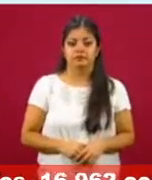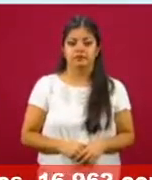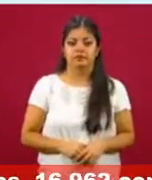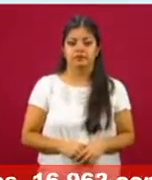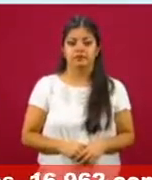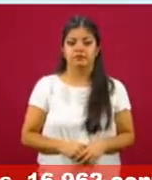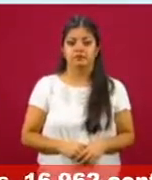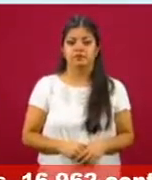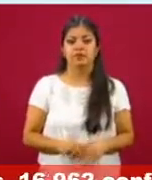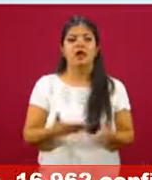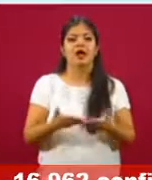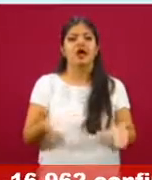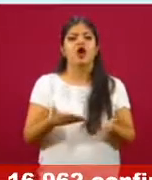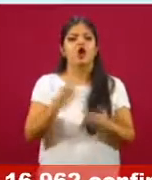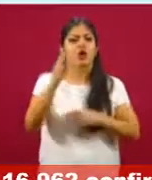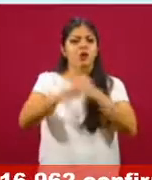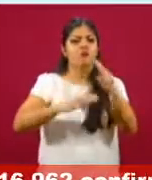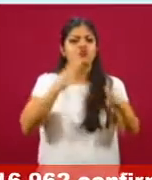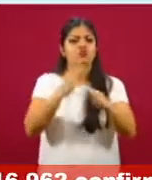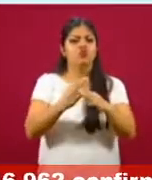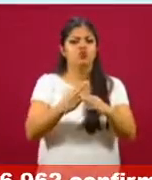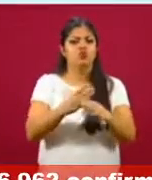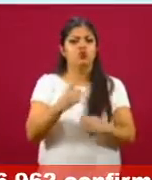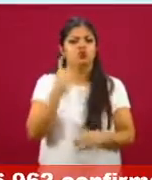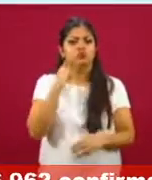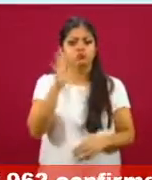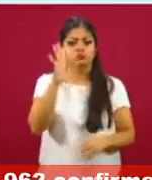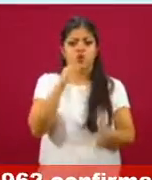La situación de COVID en el mundo,